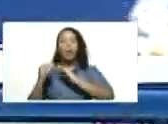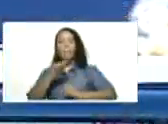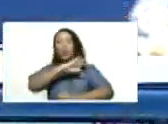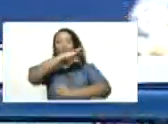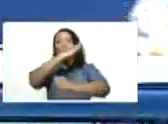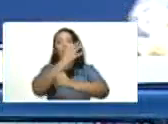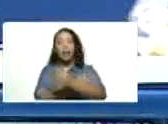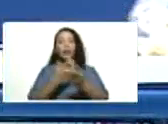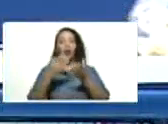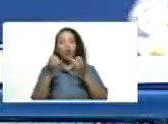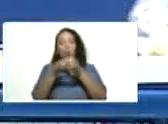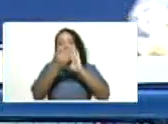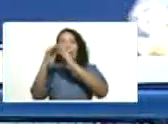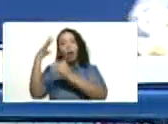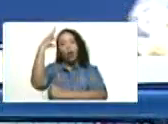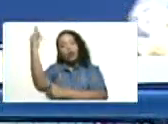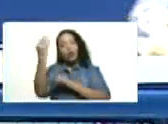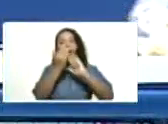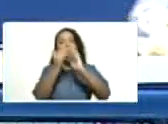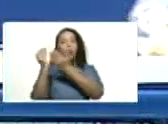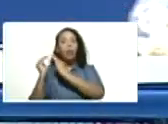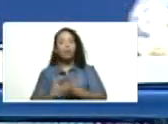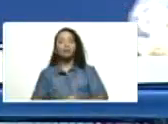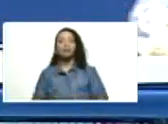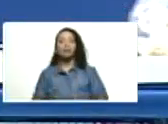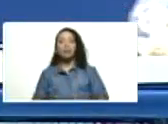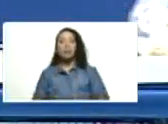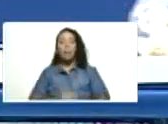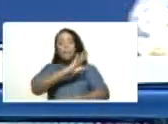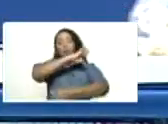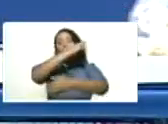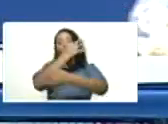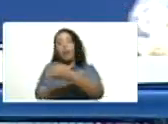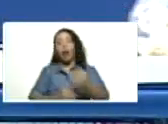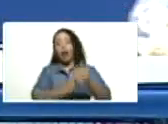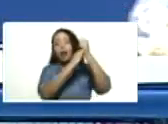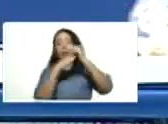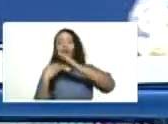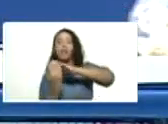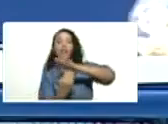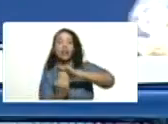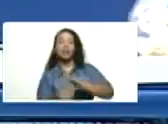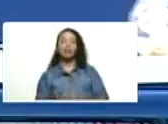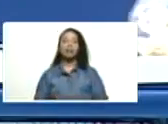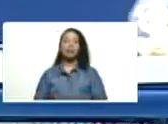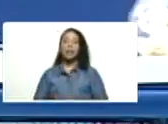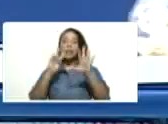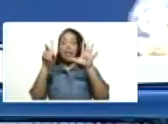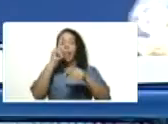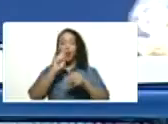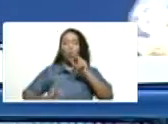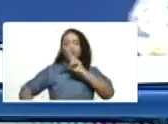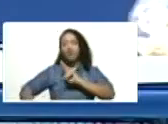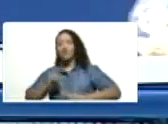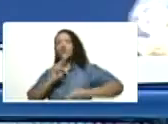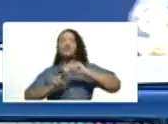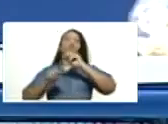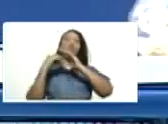de la comuna, del consejo comunal, del poder del liderazgo popular de base. 7 años construyendo las